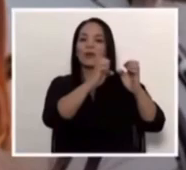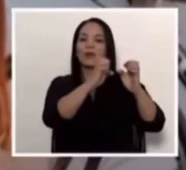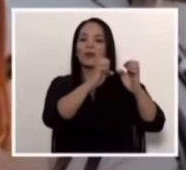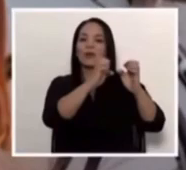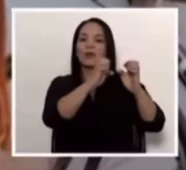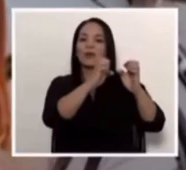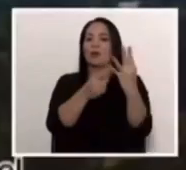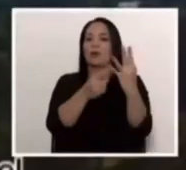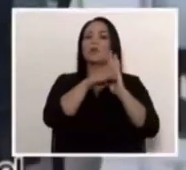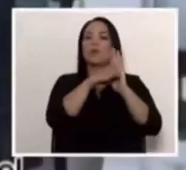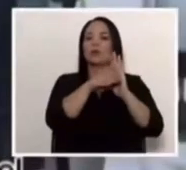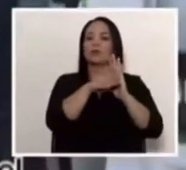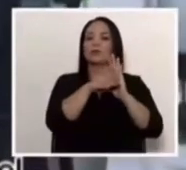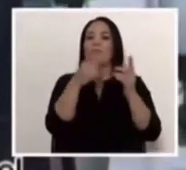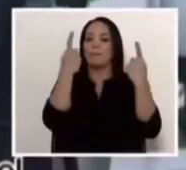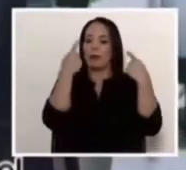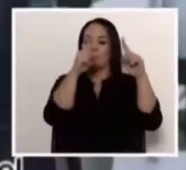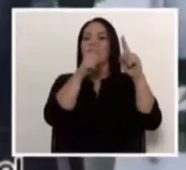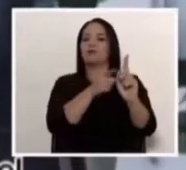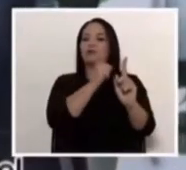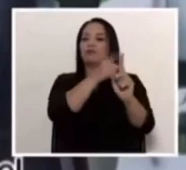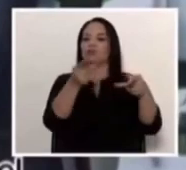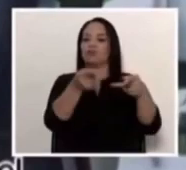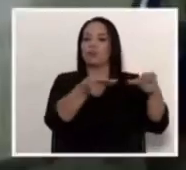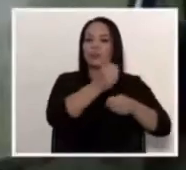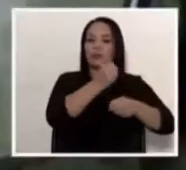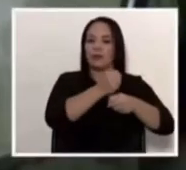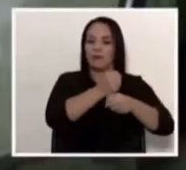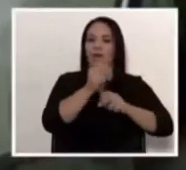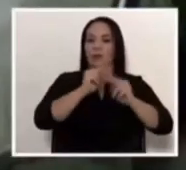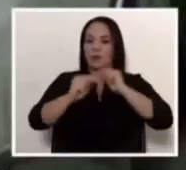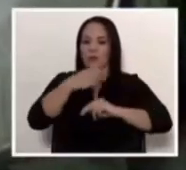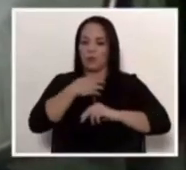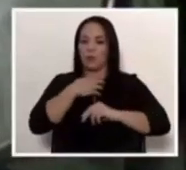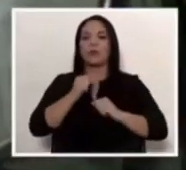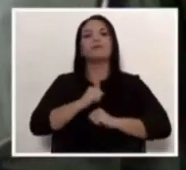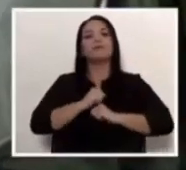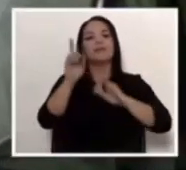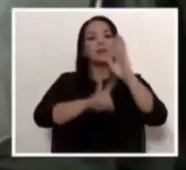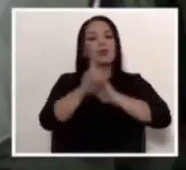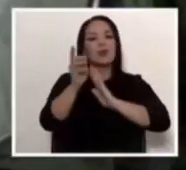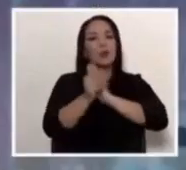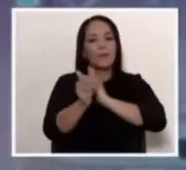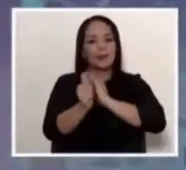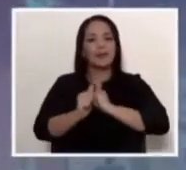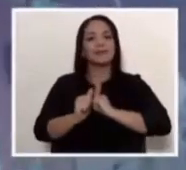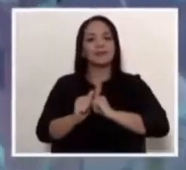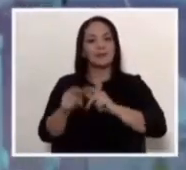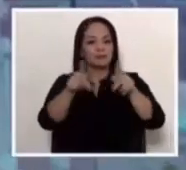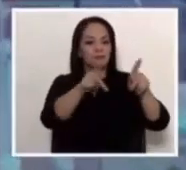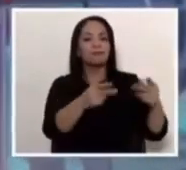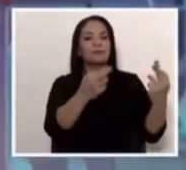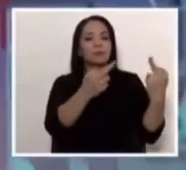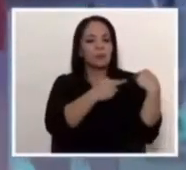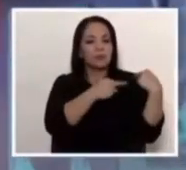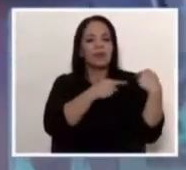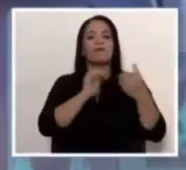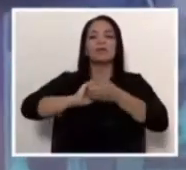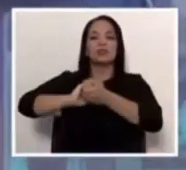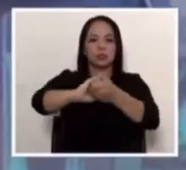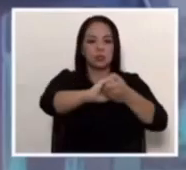módulos orientados en empleabilidad y el emprendimiento, que les permitan desarrollar competencias para la ciudadanía responsable y